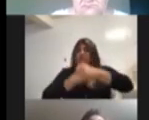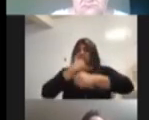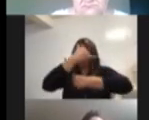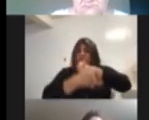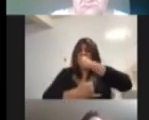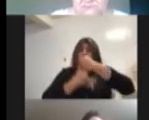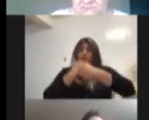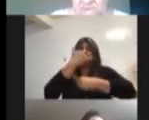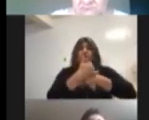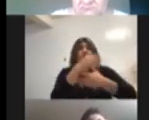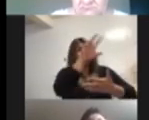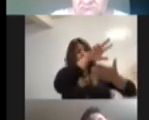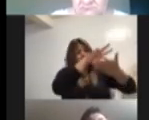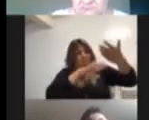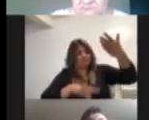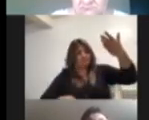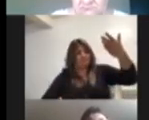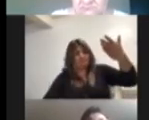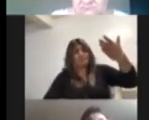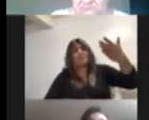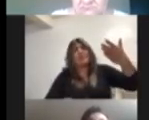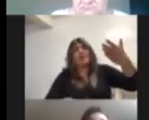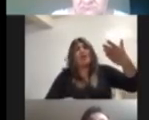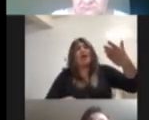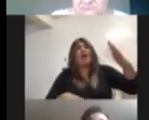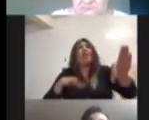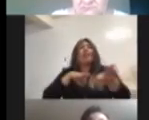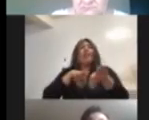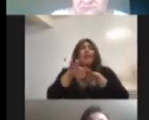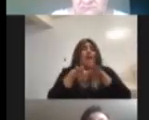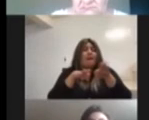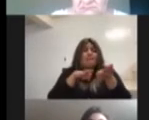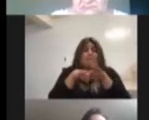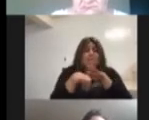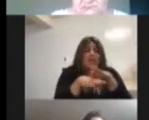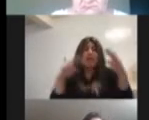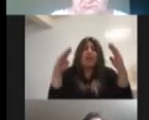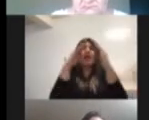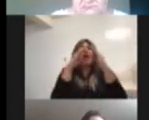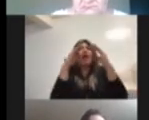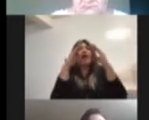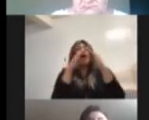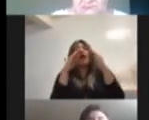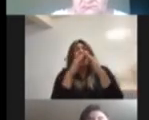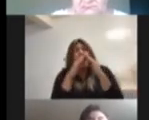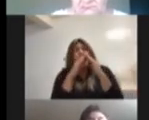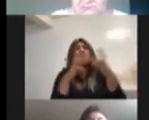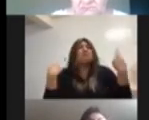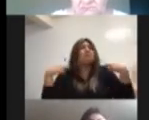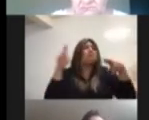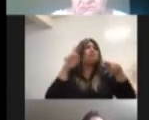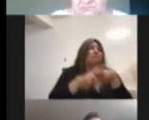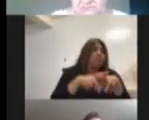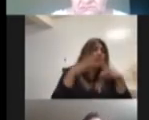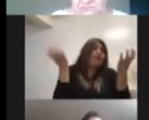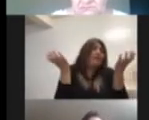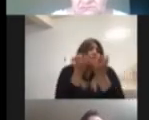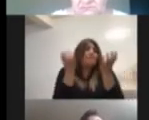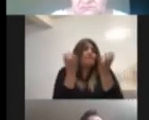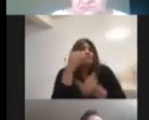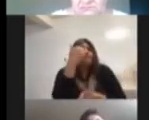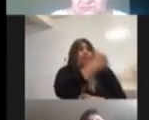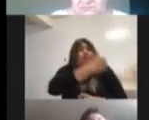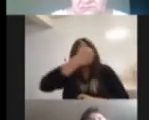instrucciones de esta secuencia didáctica que va a desarrollar la maestra durante sus sesiones de clase, pero